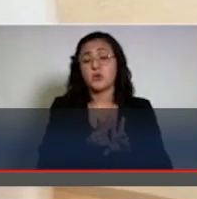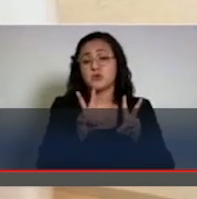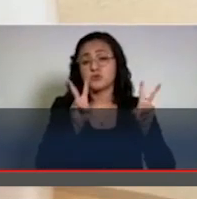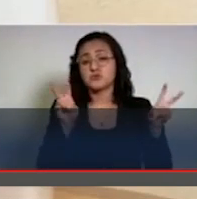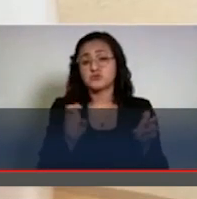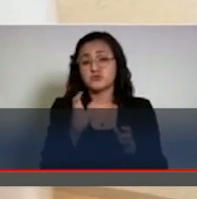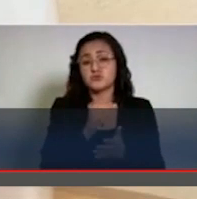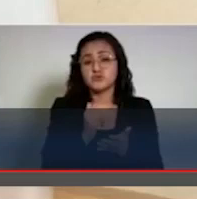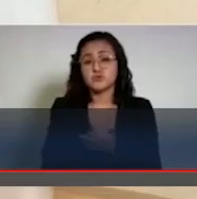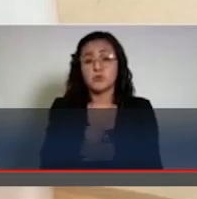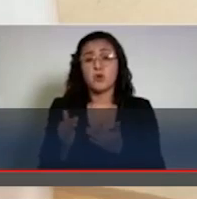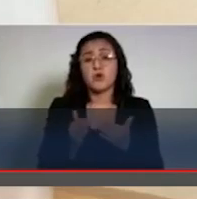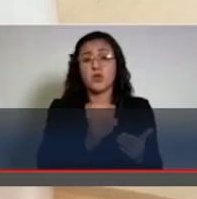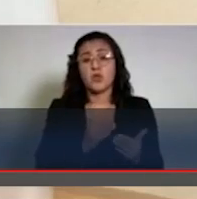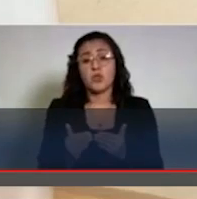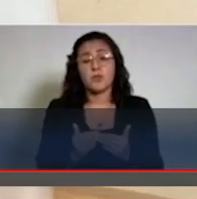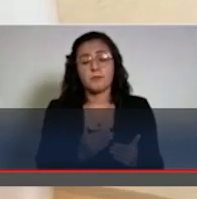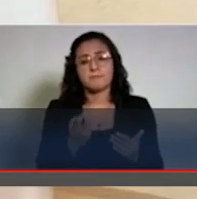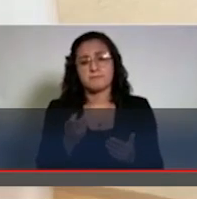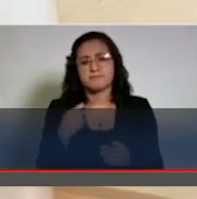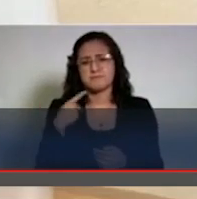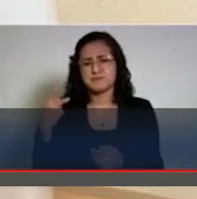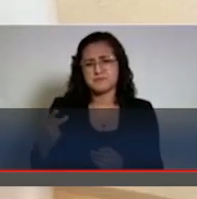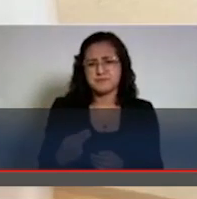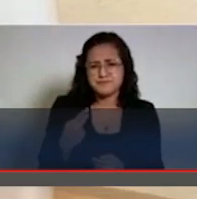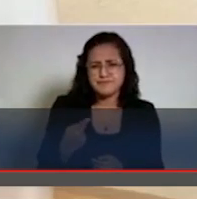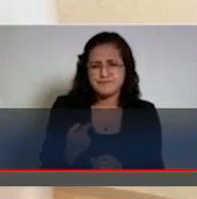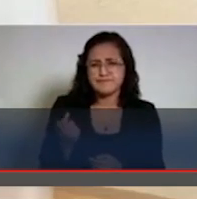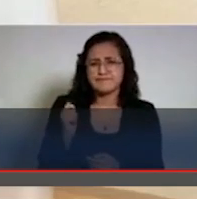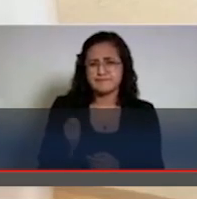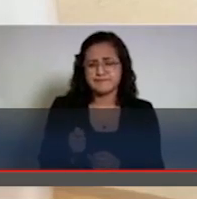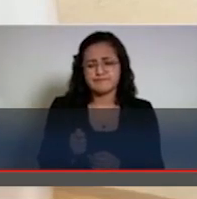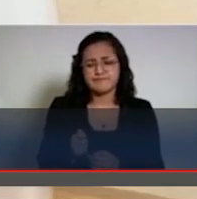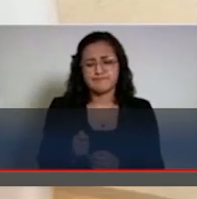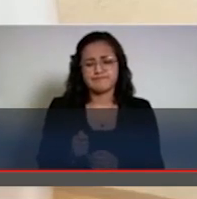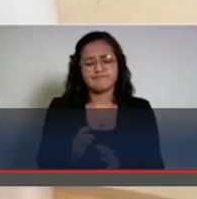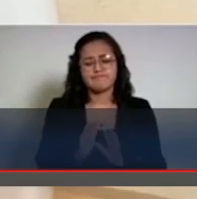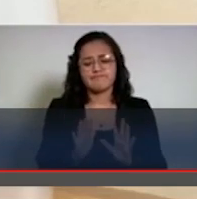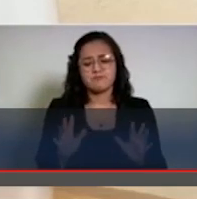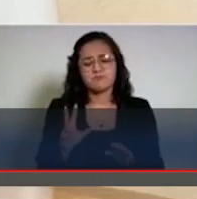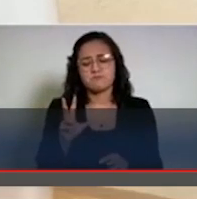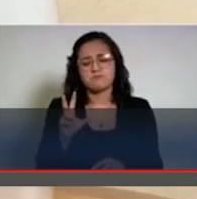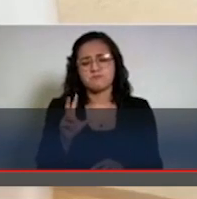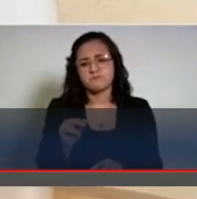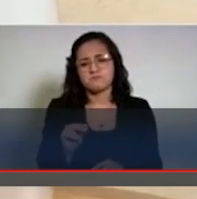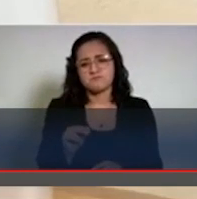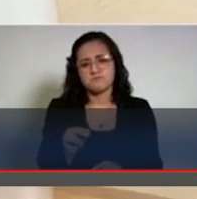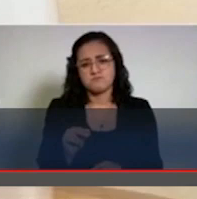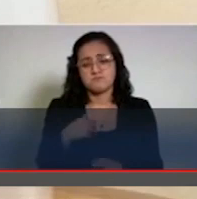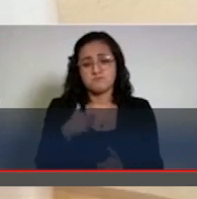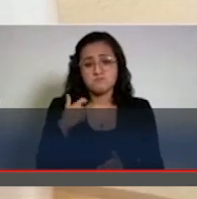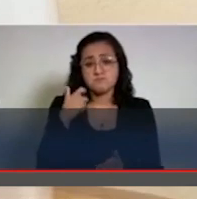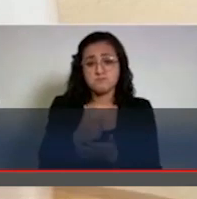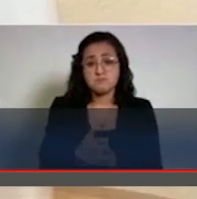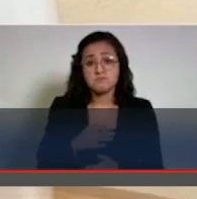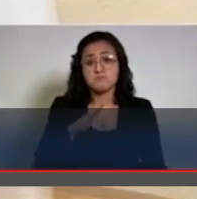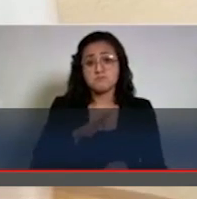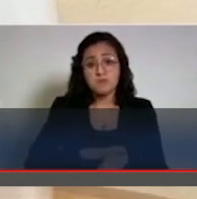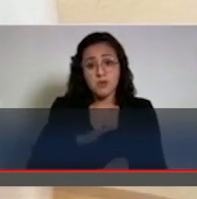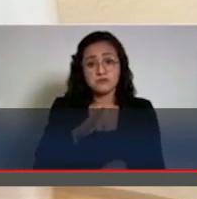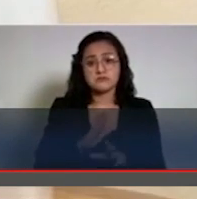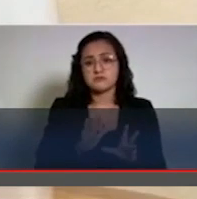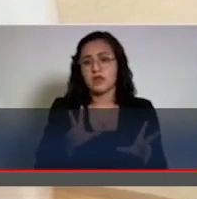a todo eso pero tu pregunta es ya no ya no